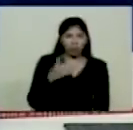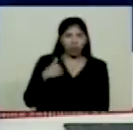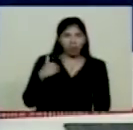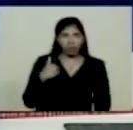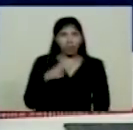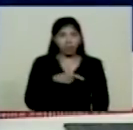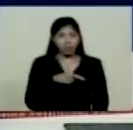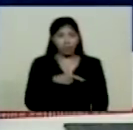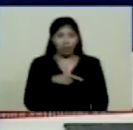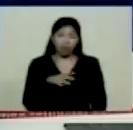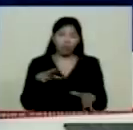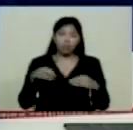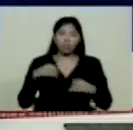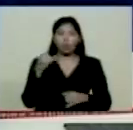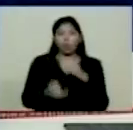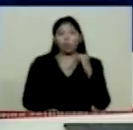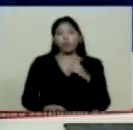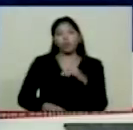partido